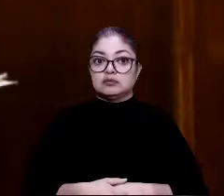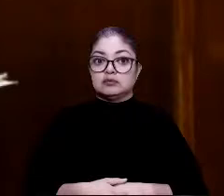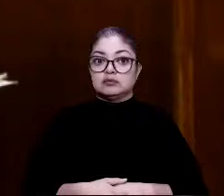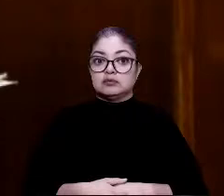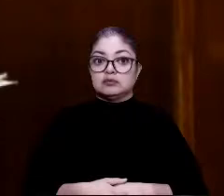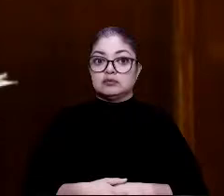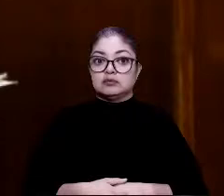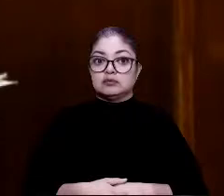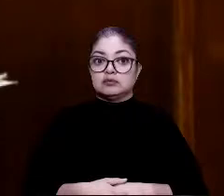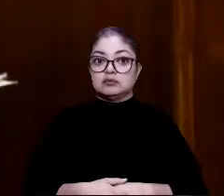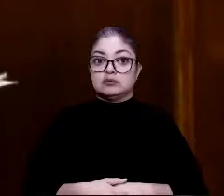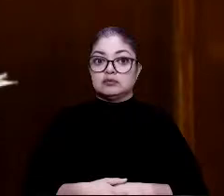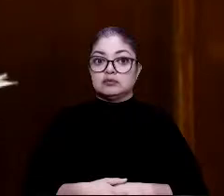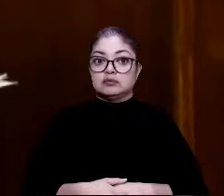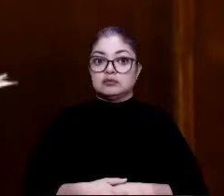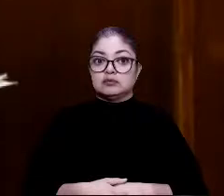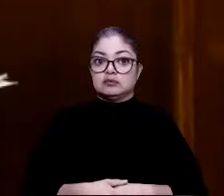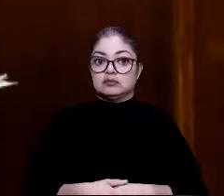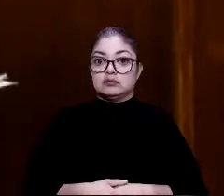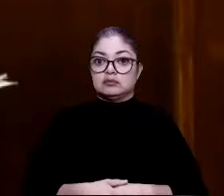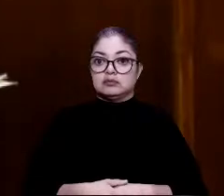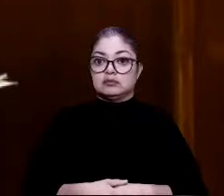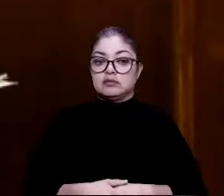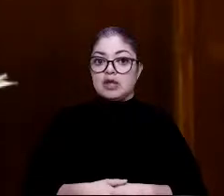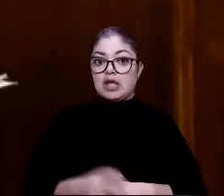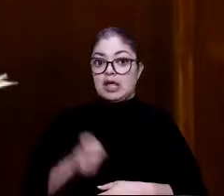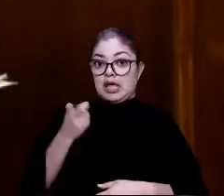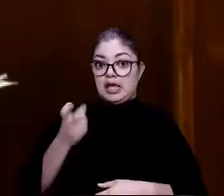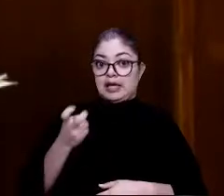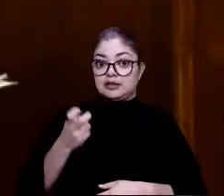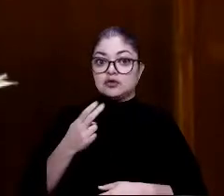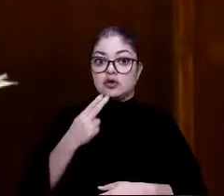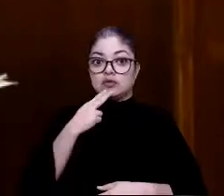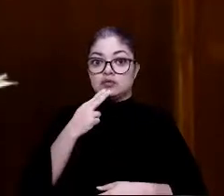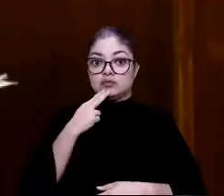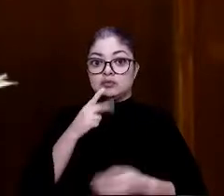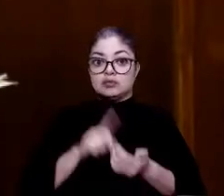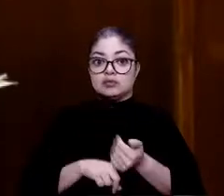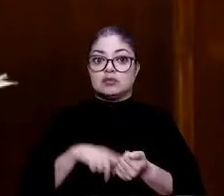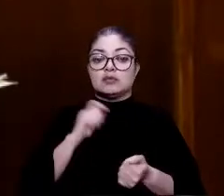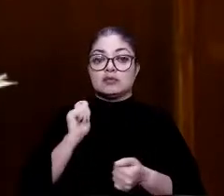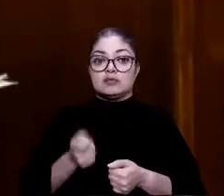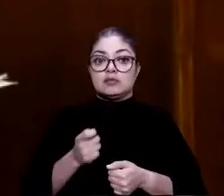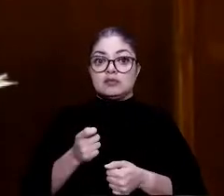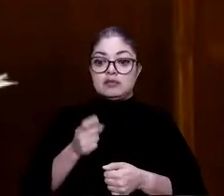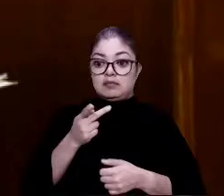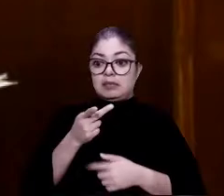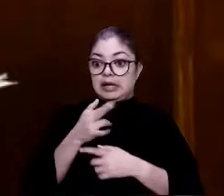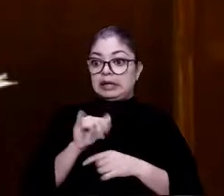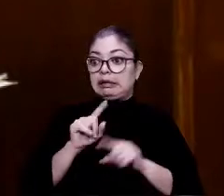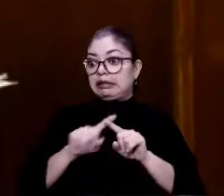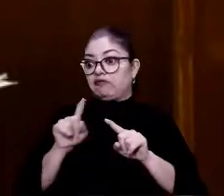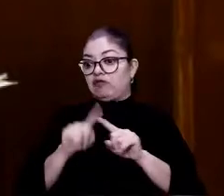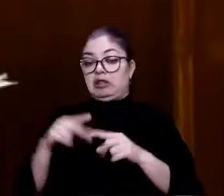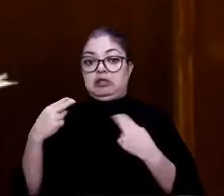fantasma llamada Procura, la cual ha funcionado a lo largo de sexenios priistas con distintos